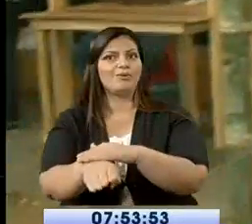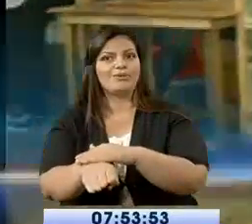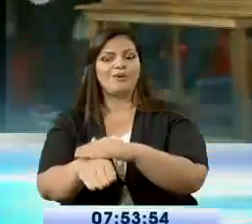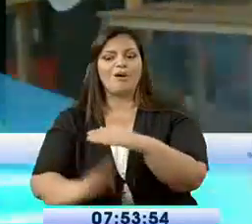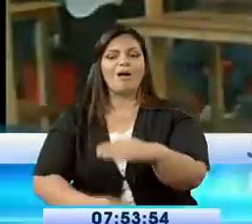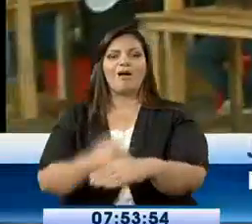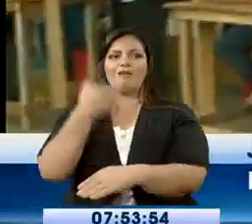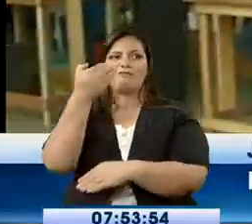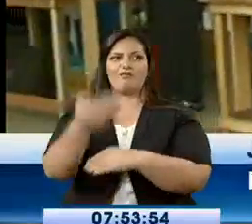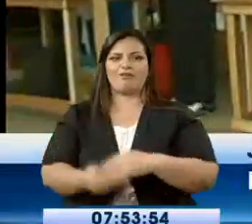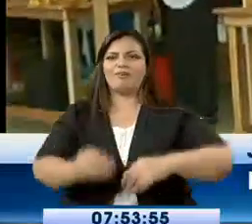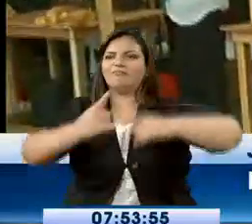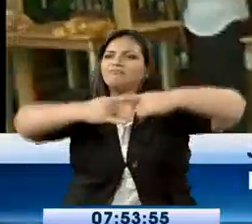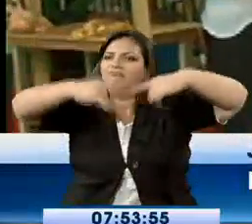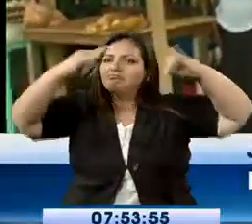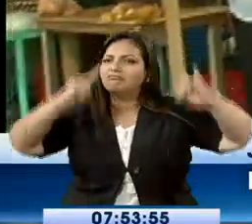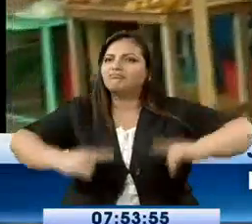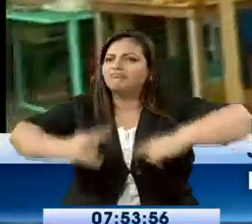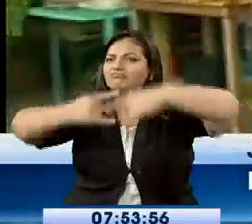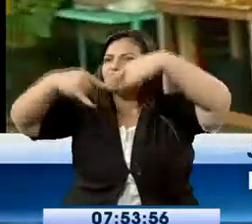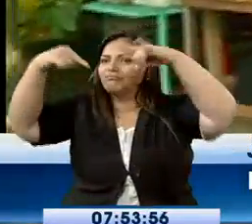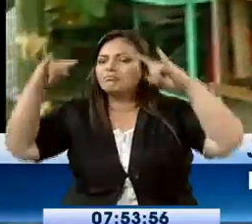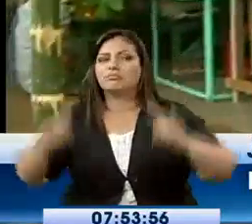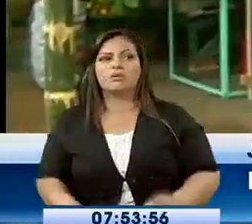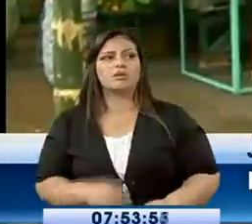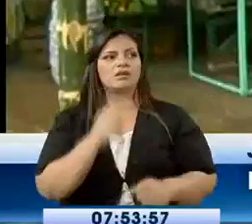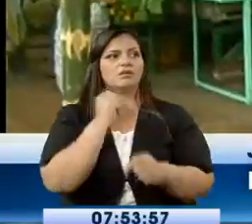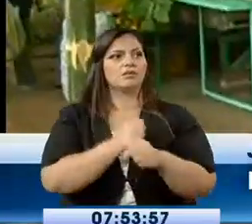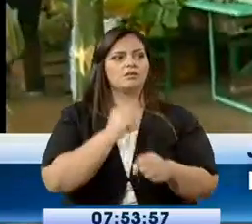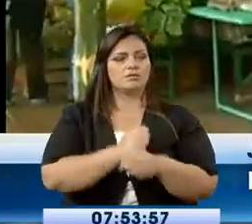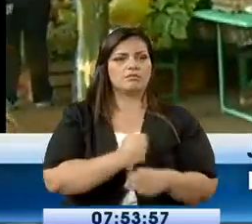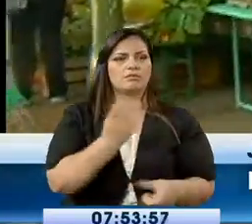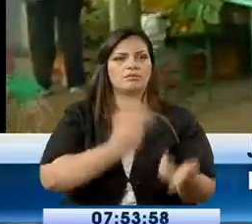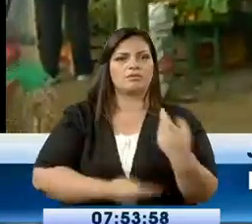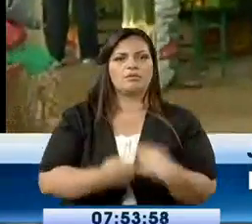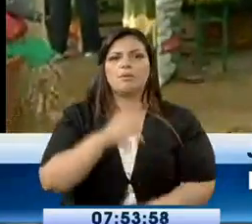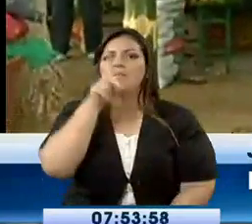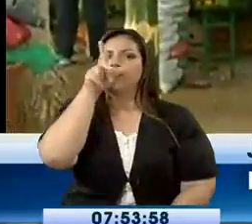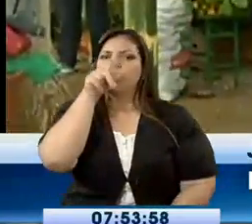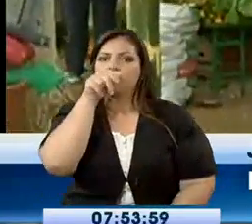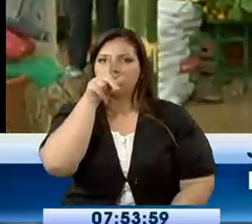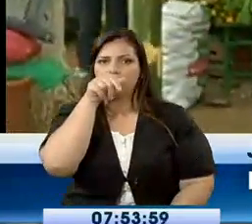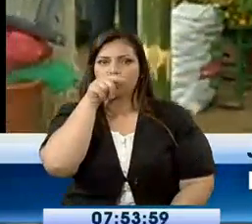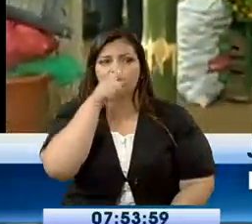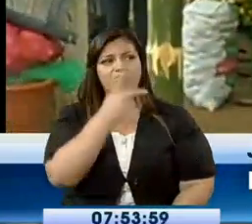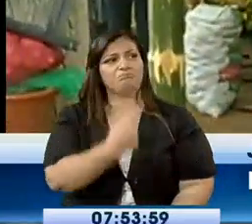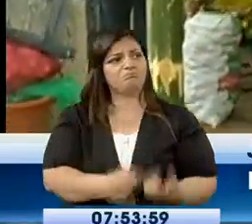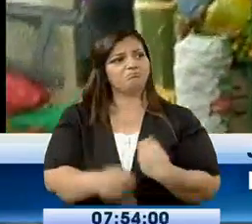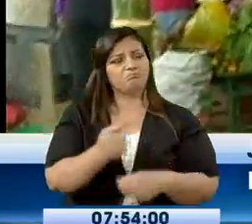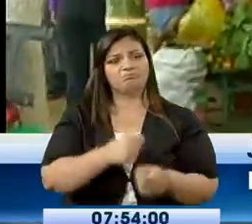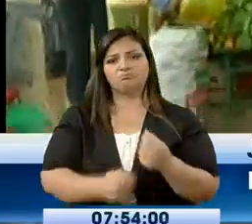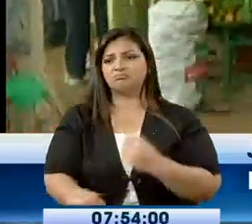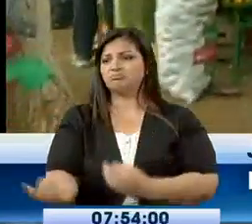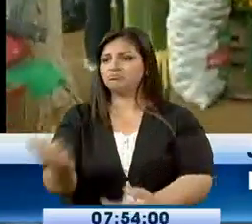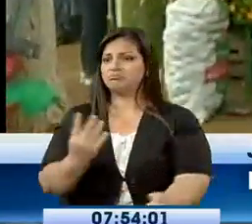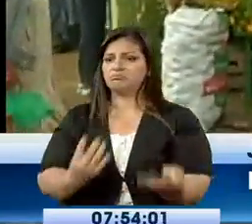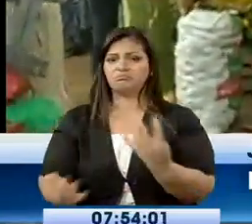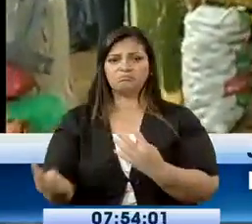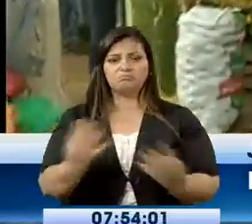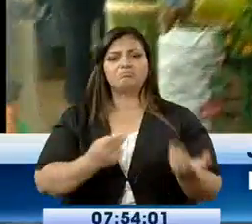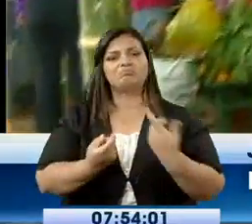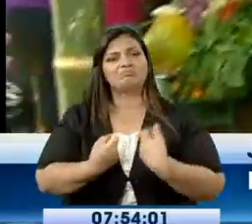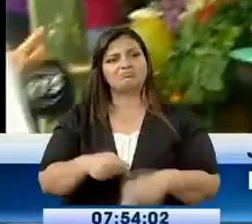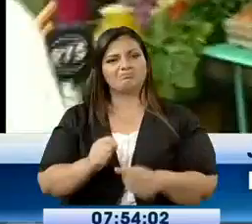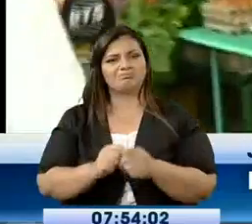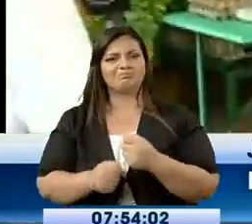granja, listas las gallinas patas amarillas para que la clientela venga a adquirir acá las aves y puedan hacerse un